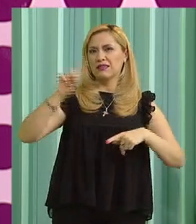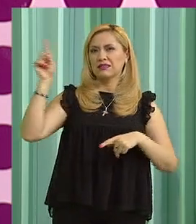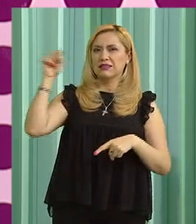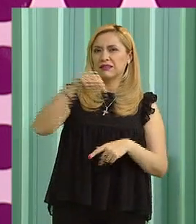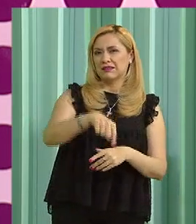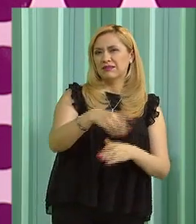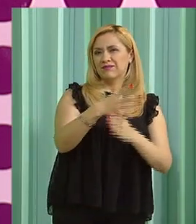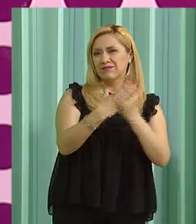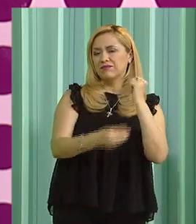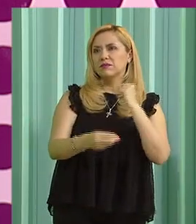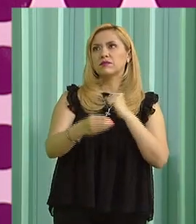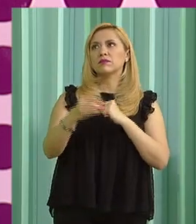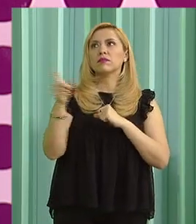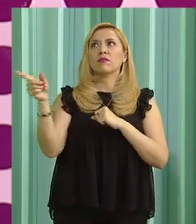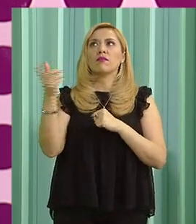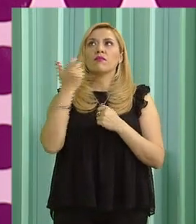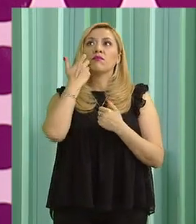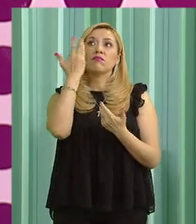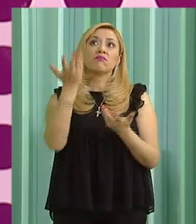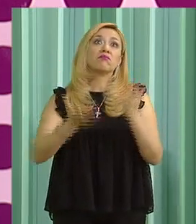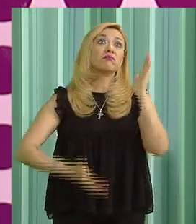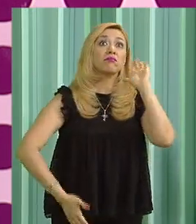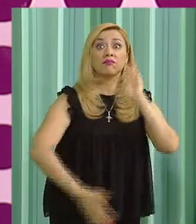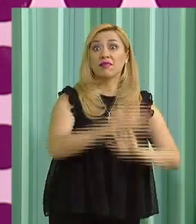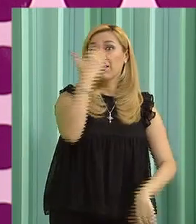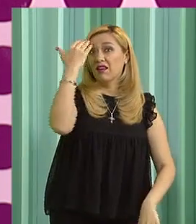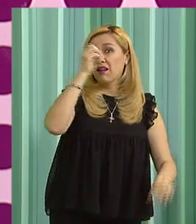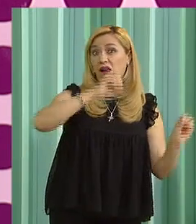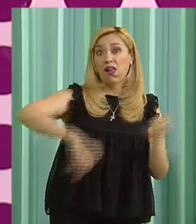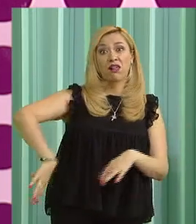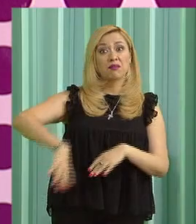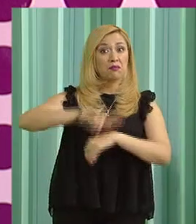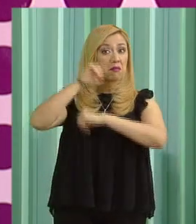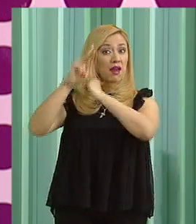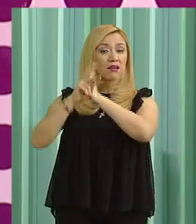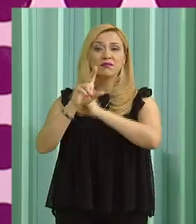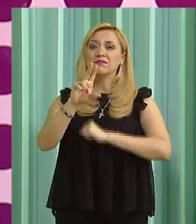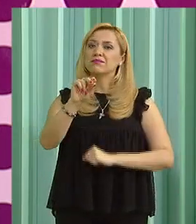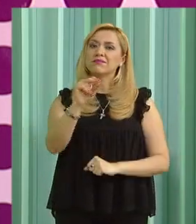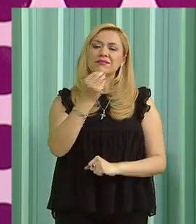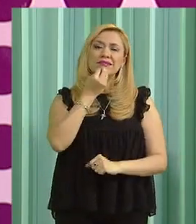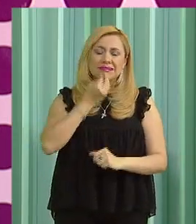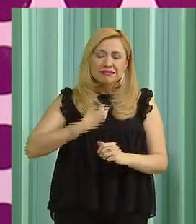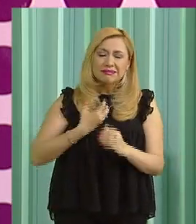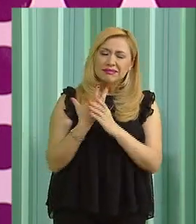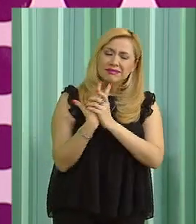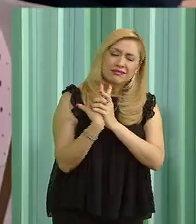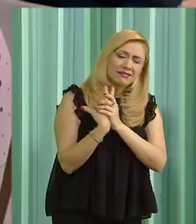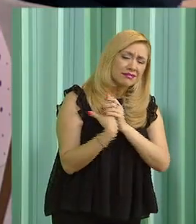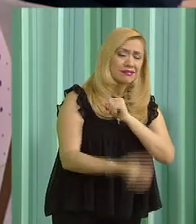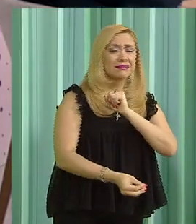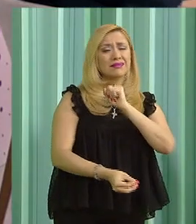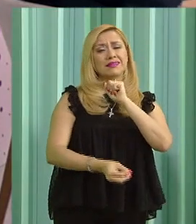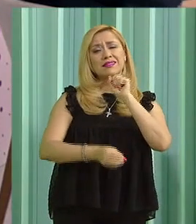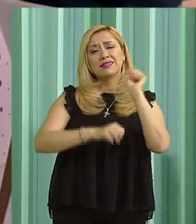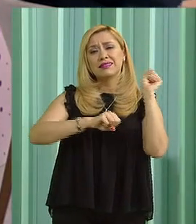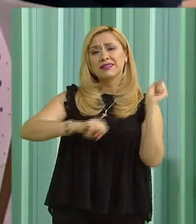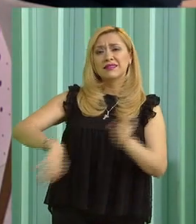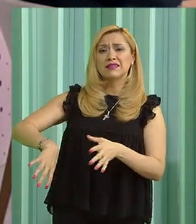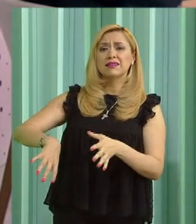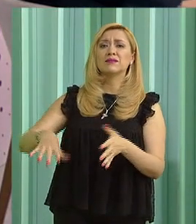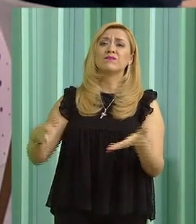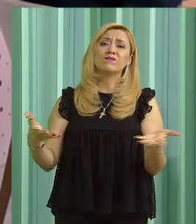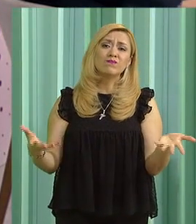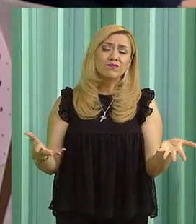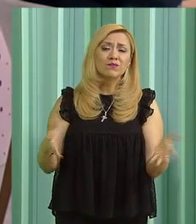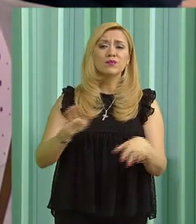no deciden salir de sus países. Ellas tienen que huir o se ven forzadas, digamos, a huir y a salir de sus países de origen